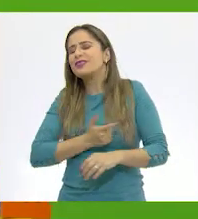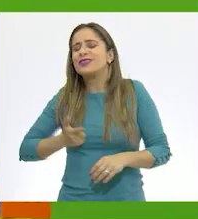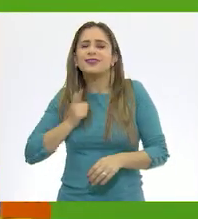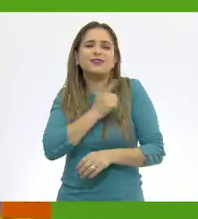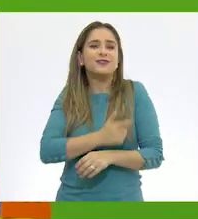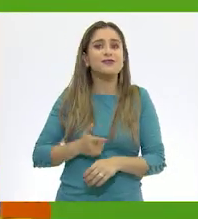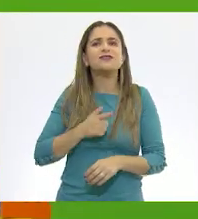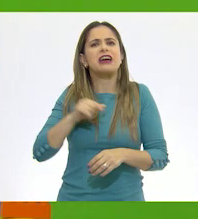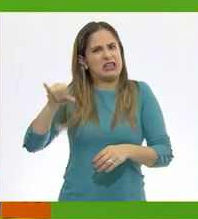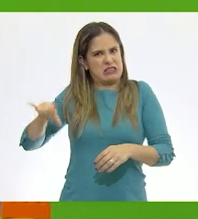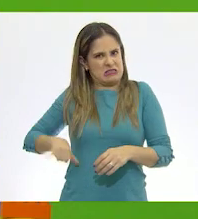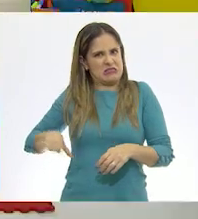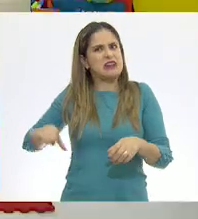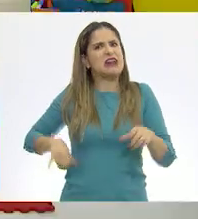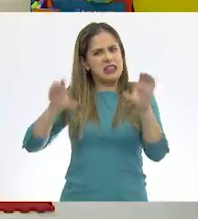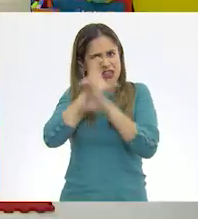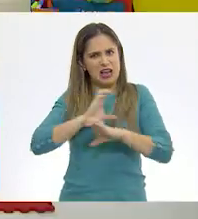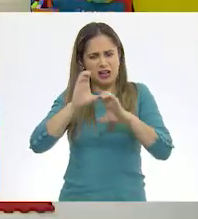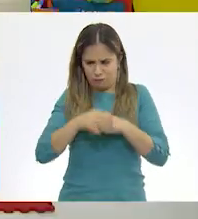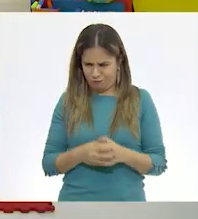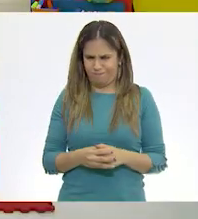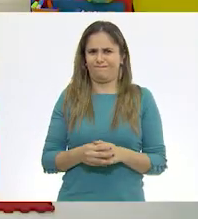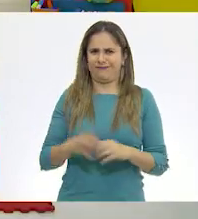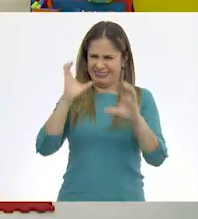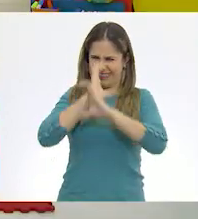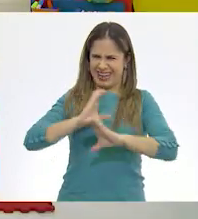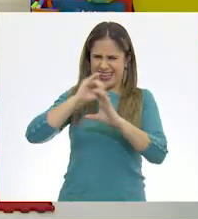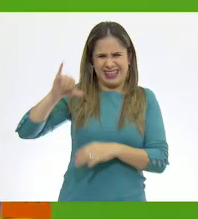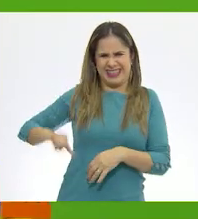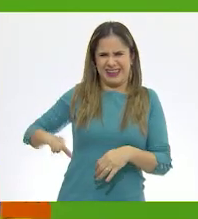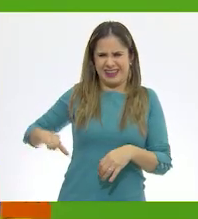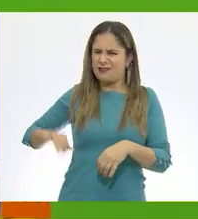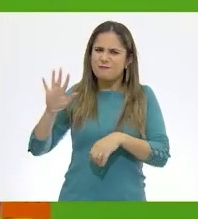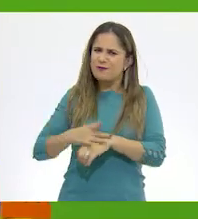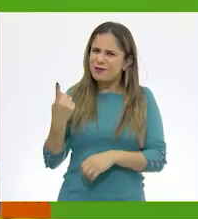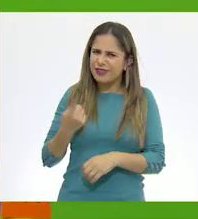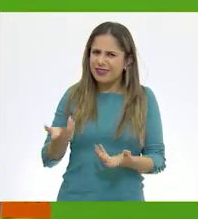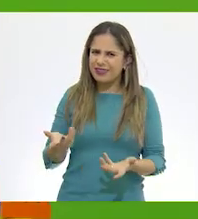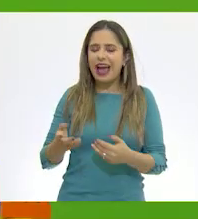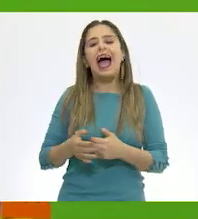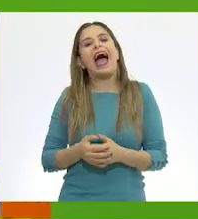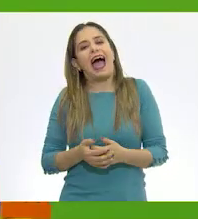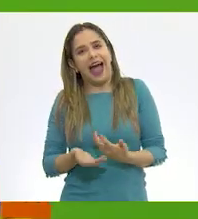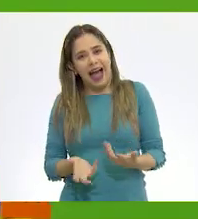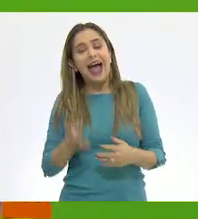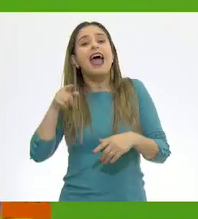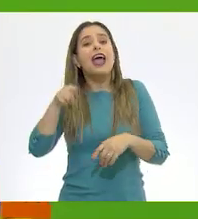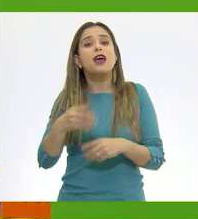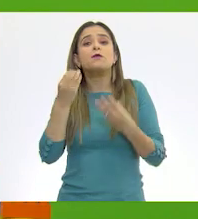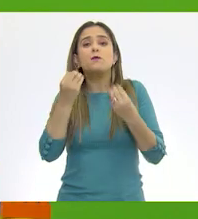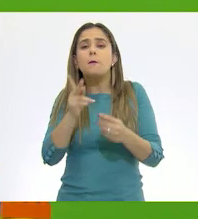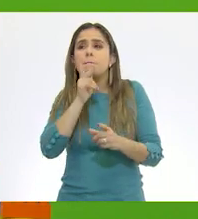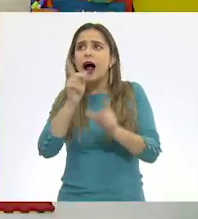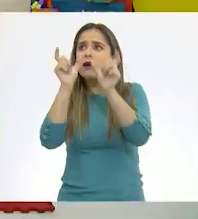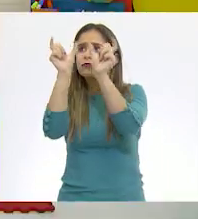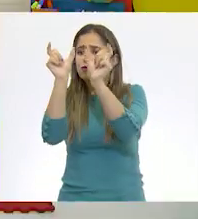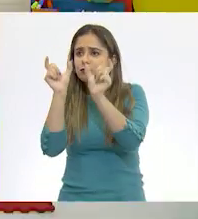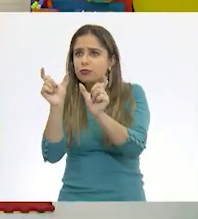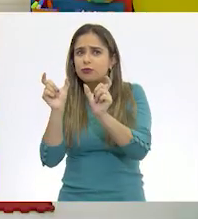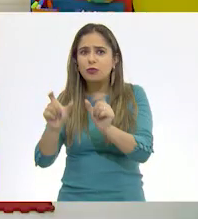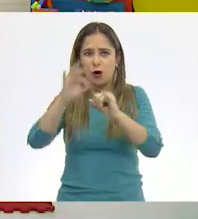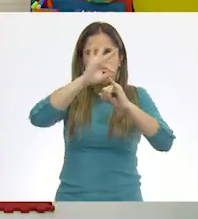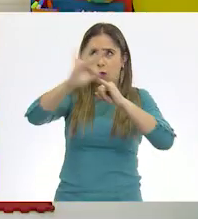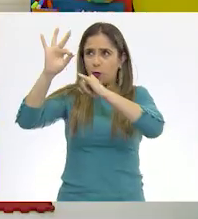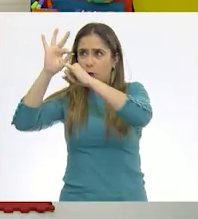además interesante. ¿Por qué dices que interesante? Ah, porque tiene muchas palabras que riman. ¡Oh,